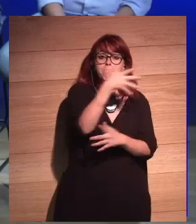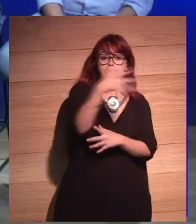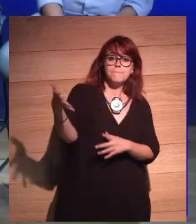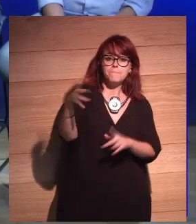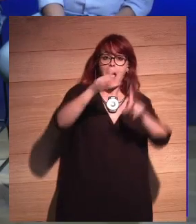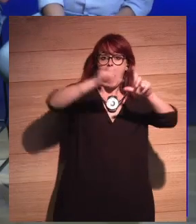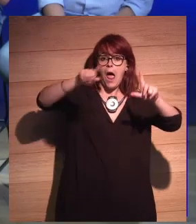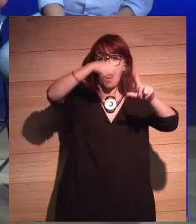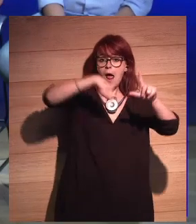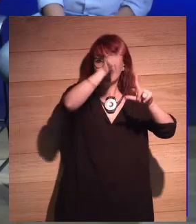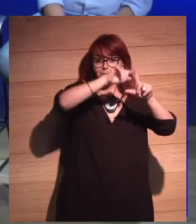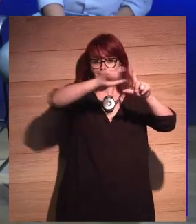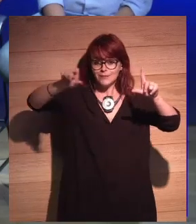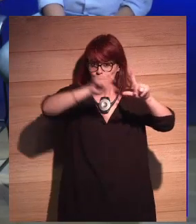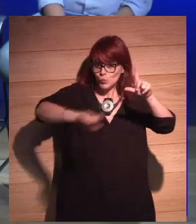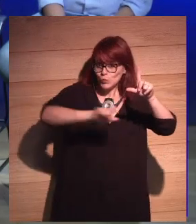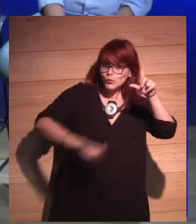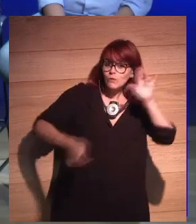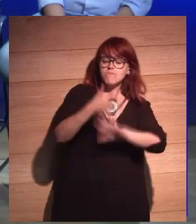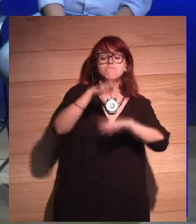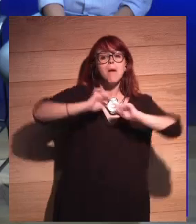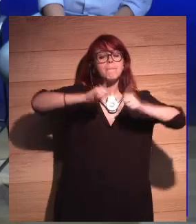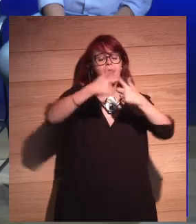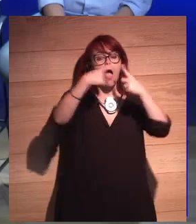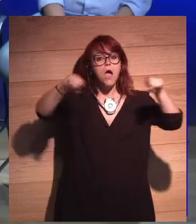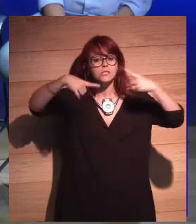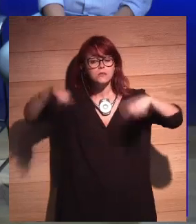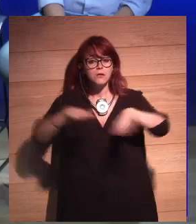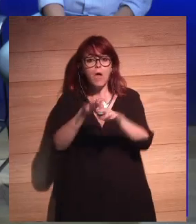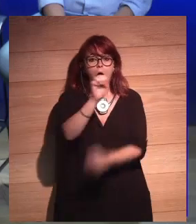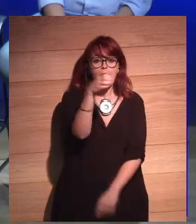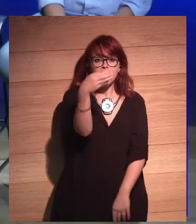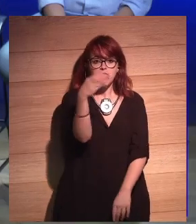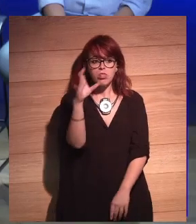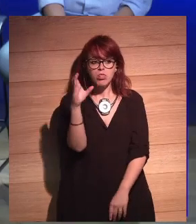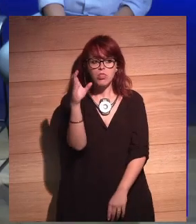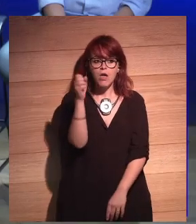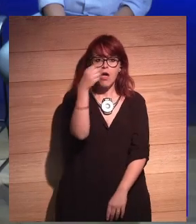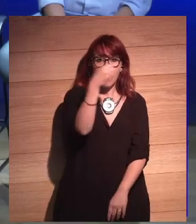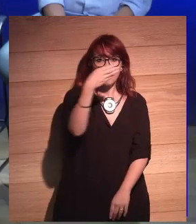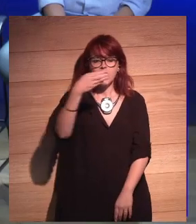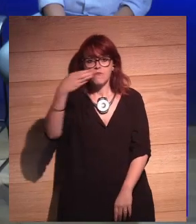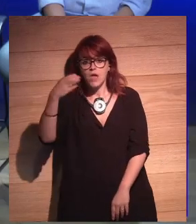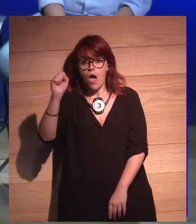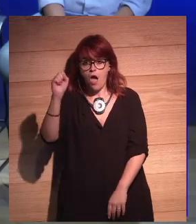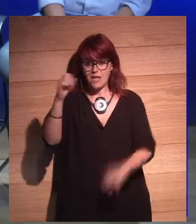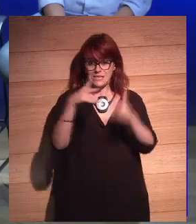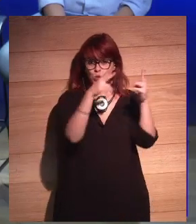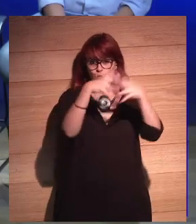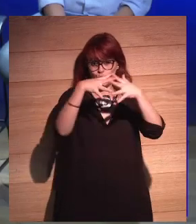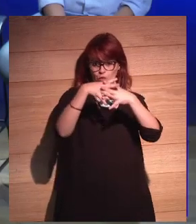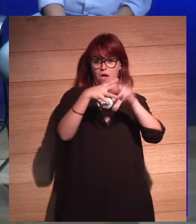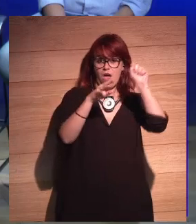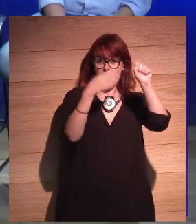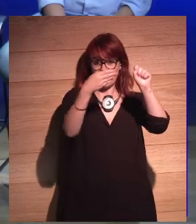empieza aquello a sonar y en vez de ser un A, B, A, la